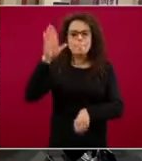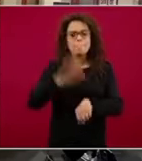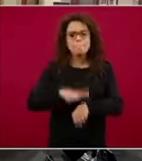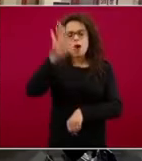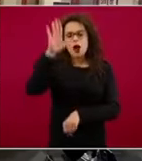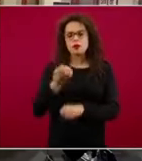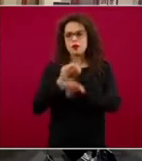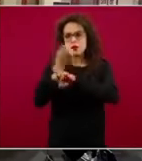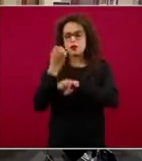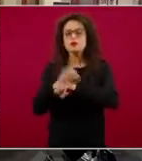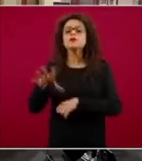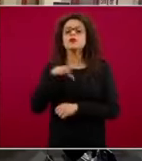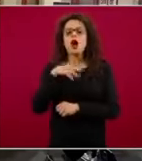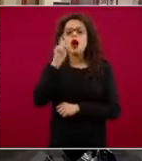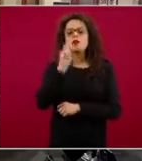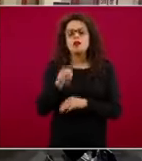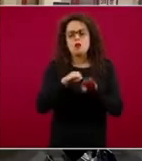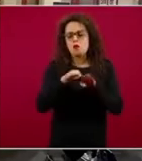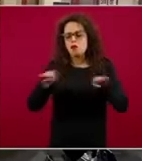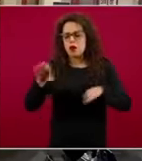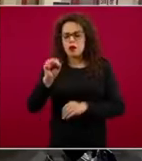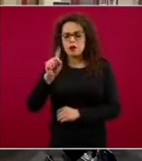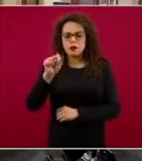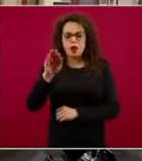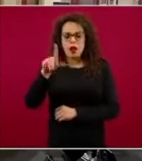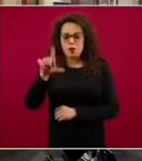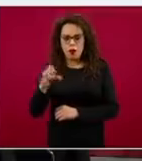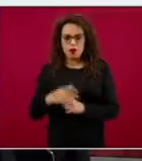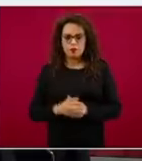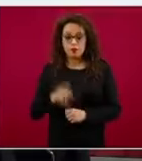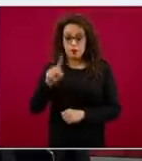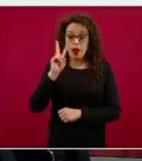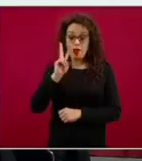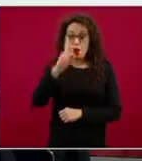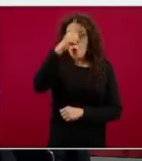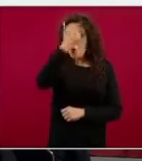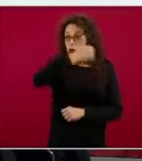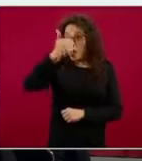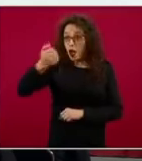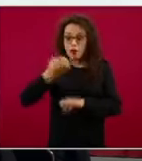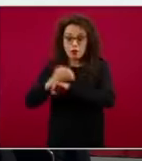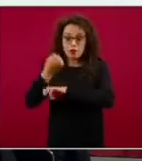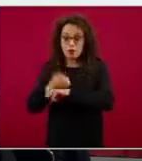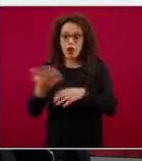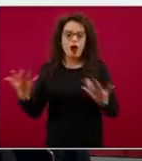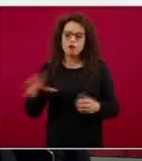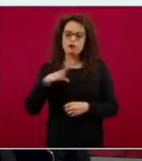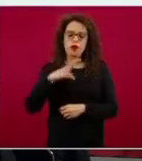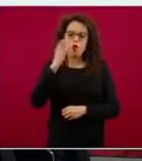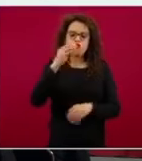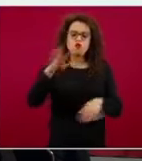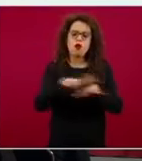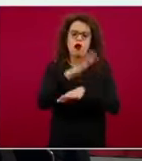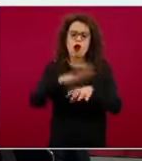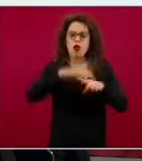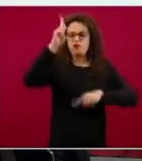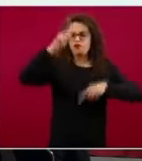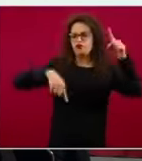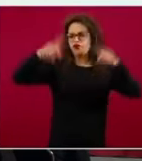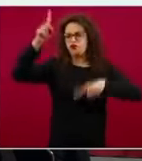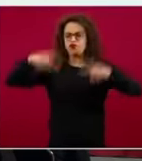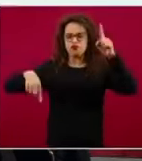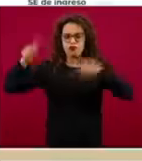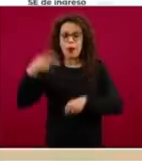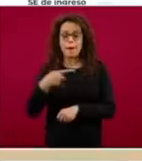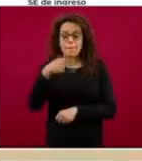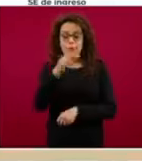mantenido estable. No pretendo que vean cada una de las entidades federativas, hay mucha variabilidad. Y en las últimas semanas